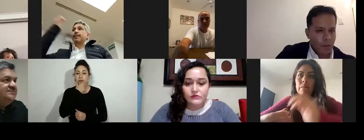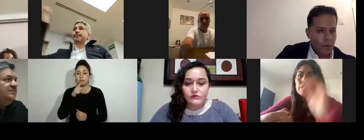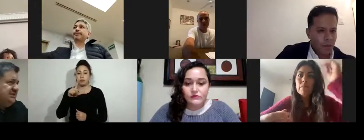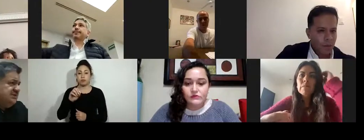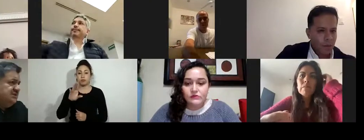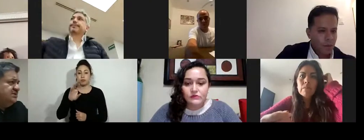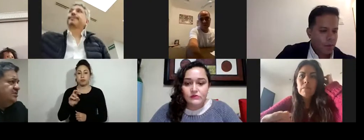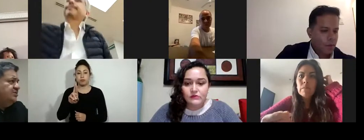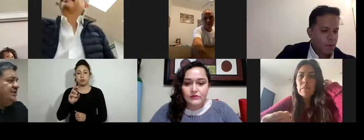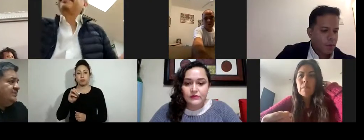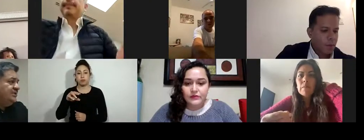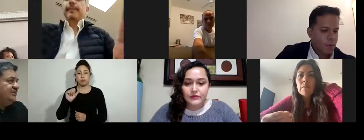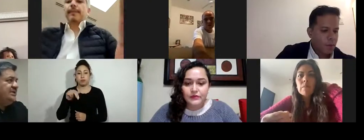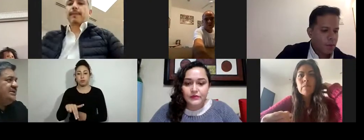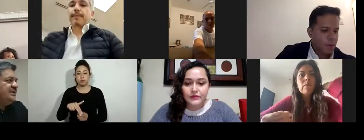Román.